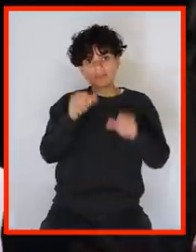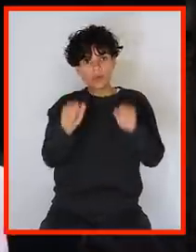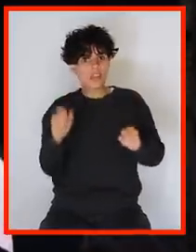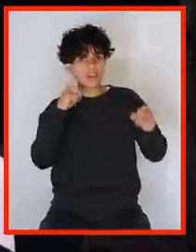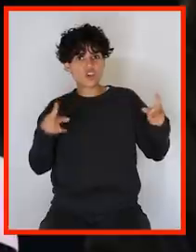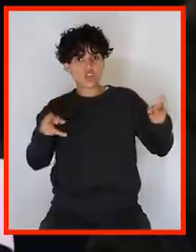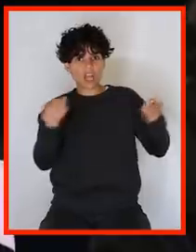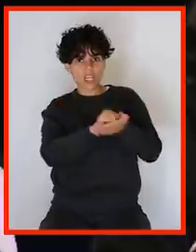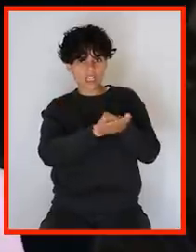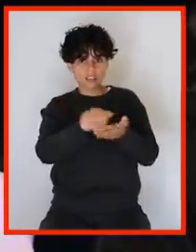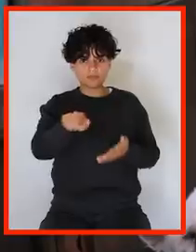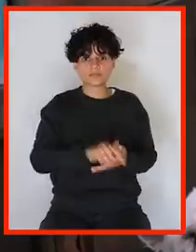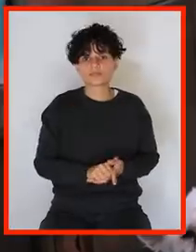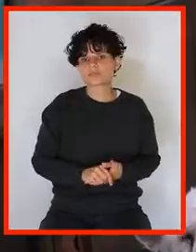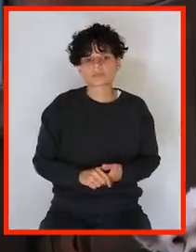editar aquí.